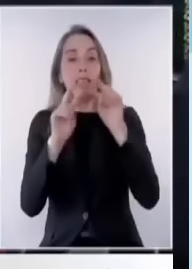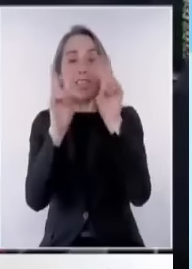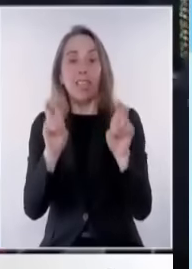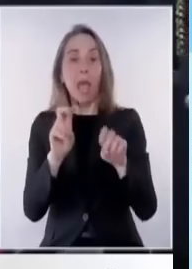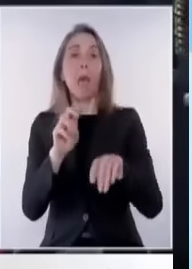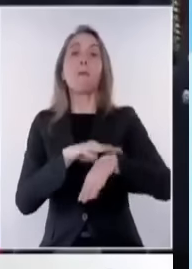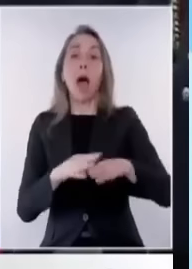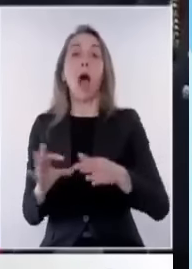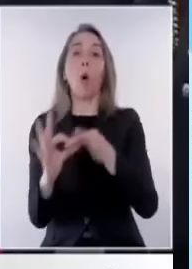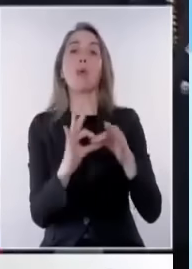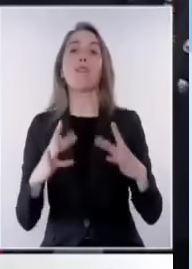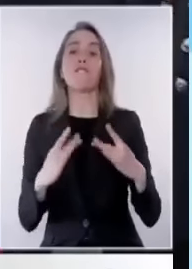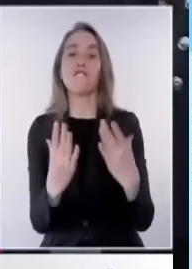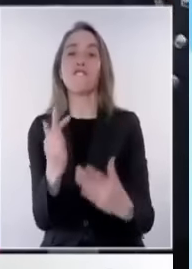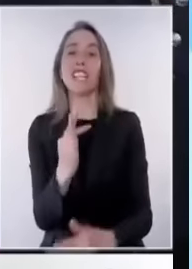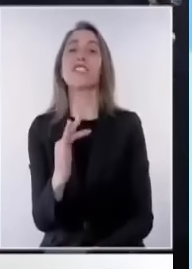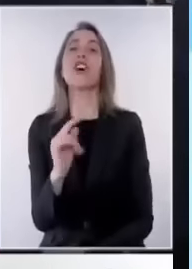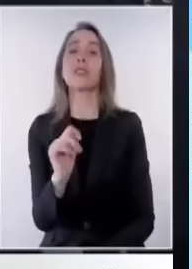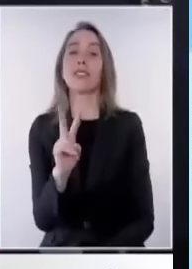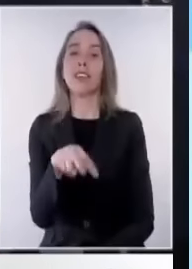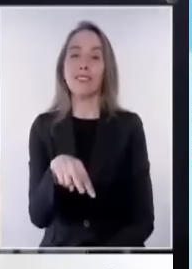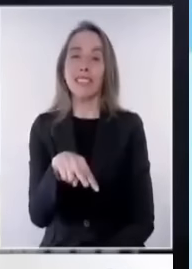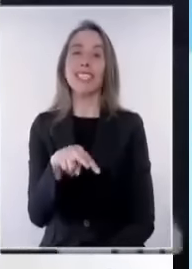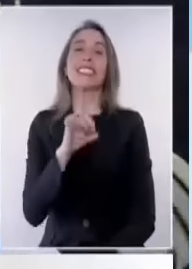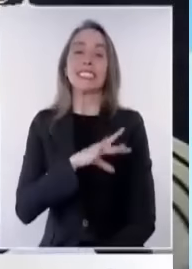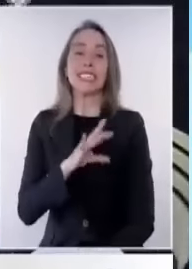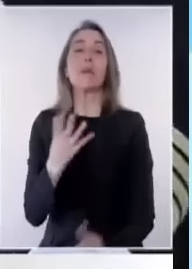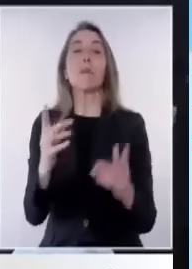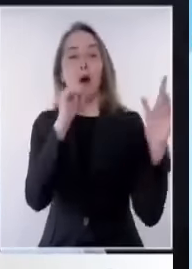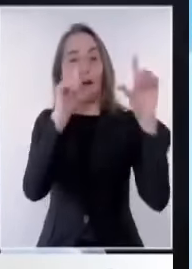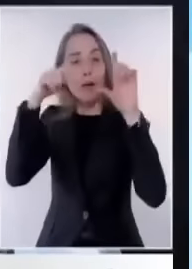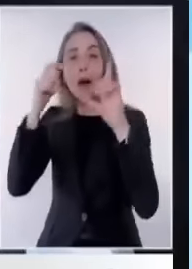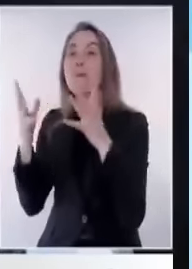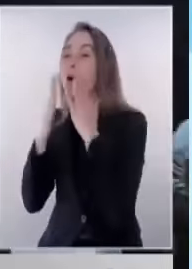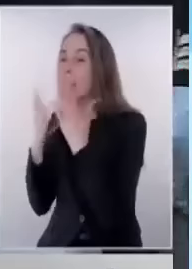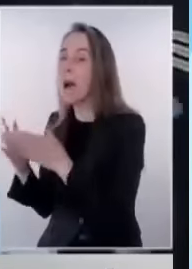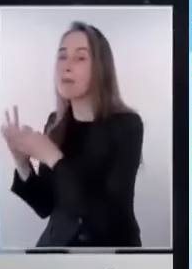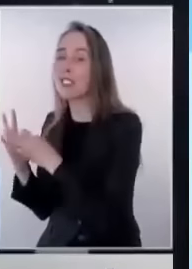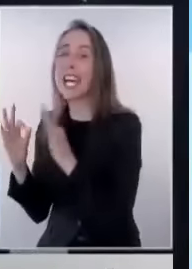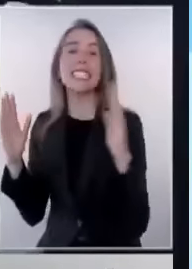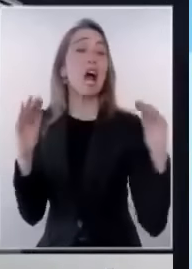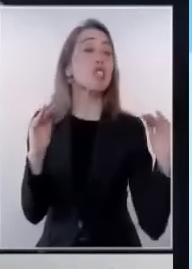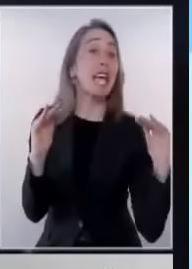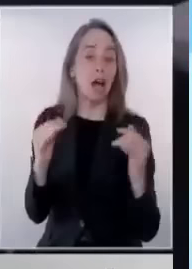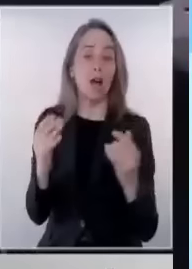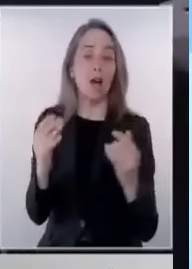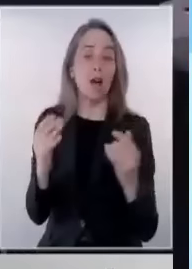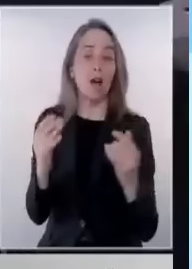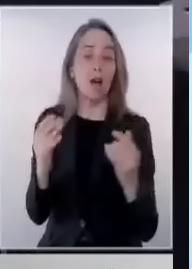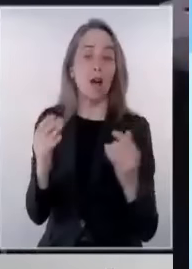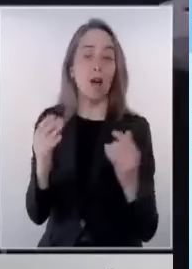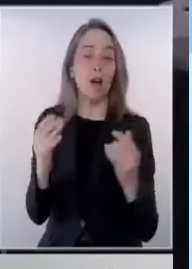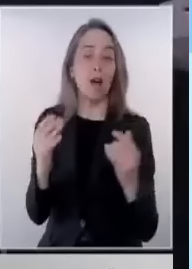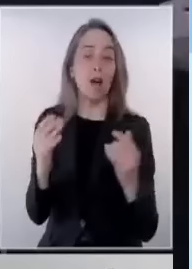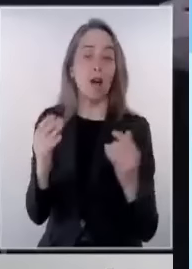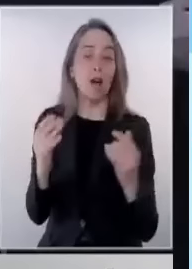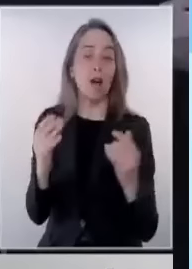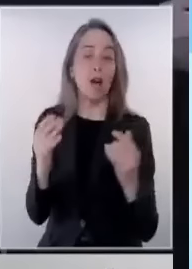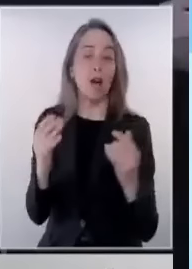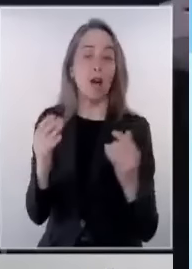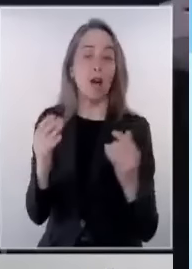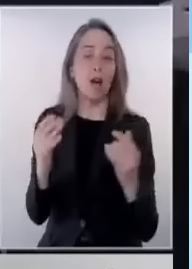que felicitaciones a Televisión Nacional por esta transmisión. Gracias, presidente. Gracias. Que le vaya muy bien. Que le vaya muy bien. Bueno, ahí están las palabras del presidente Gabriel Boric